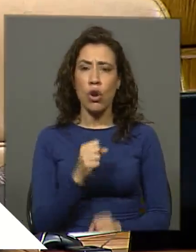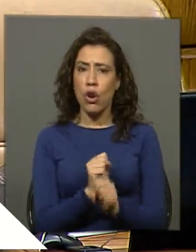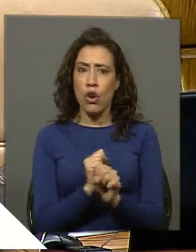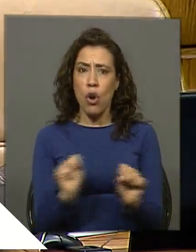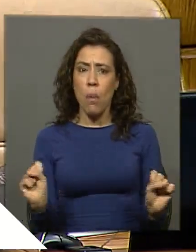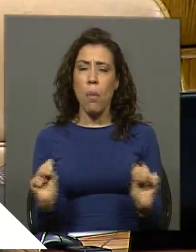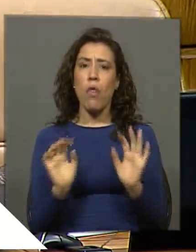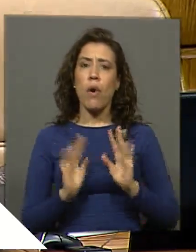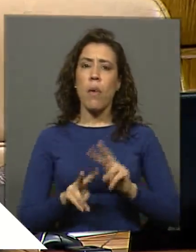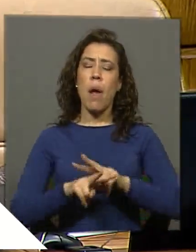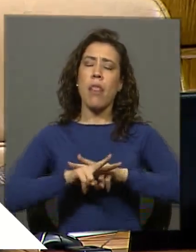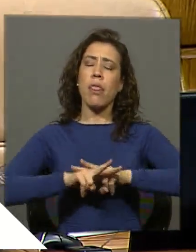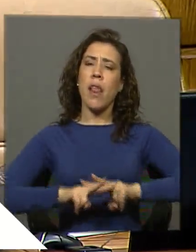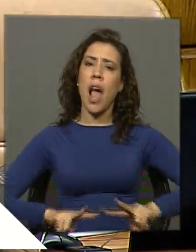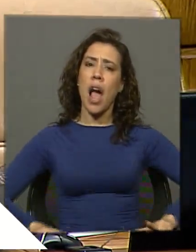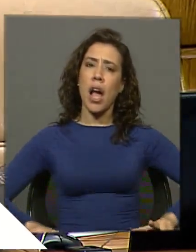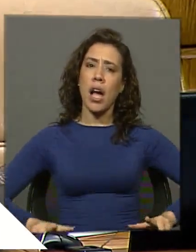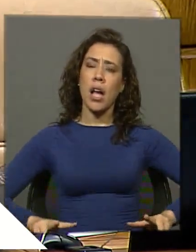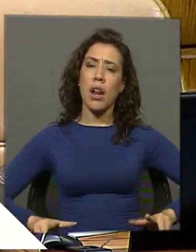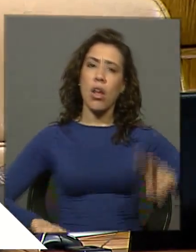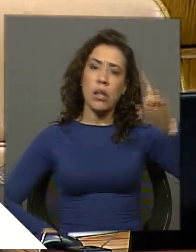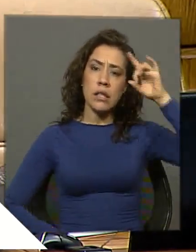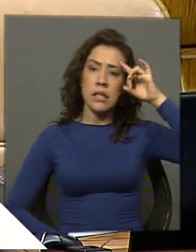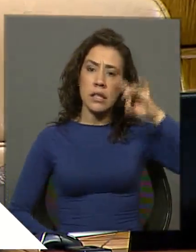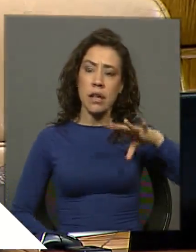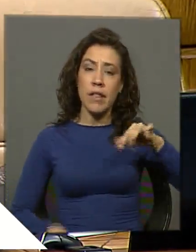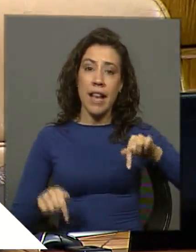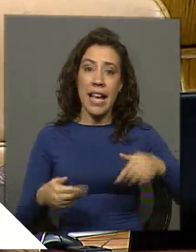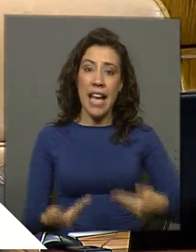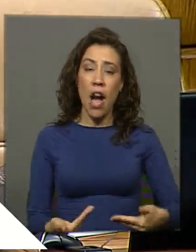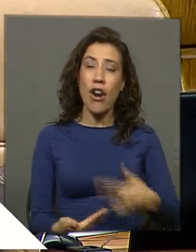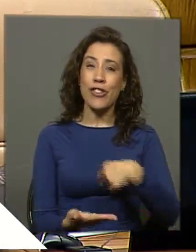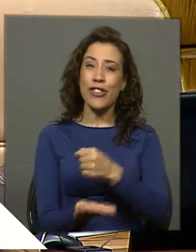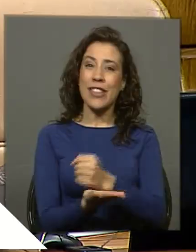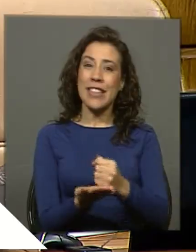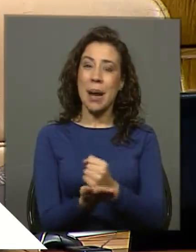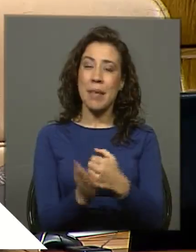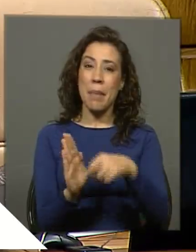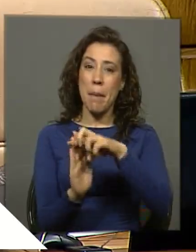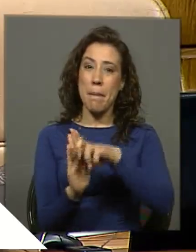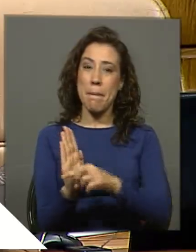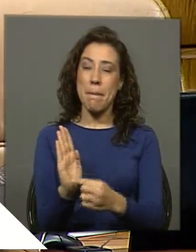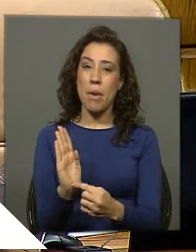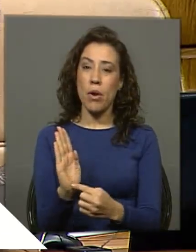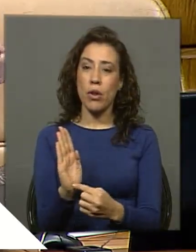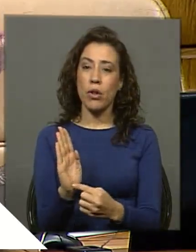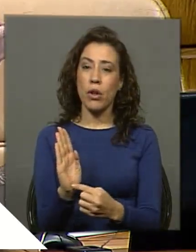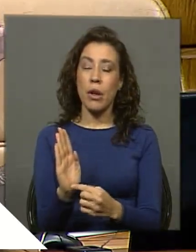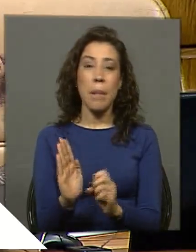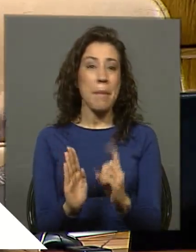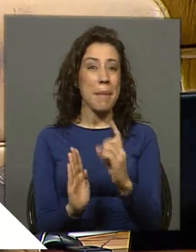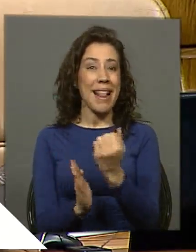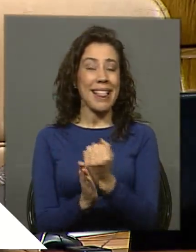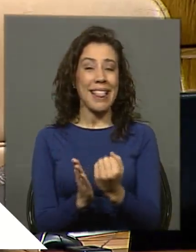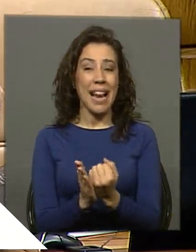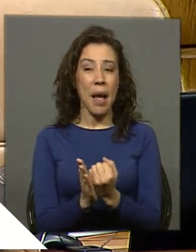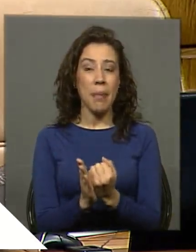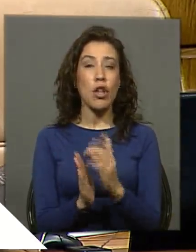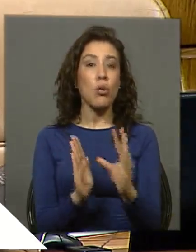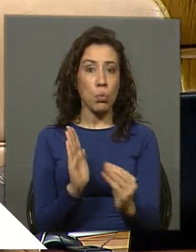podemos quedar tranquilas o tranquilos sabiendo en que hoy estamos tramitando un proyecto que durante su primer trámite